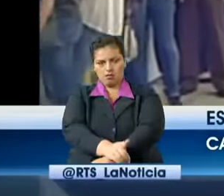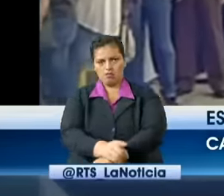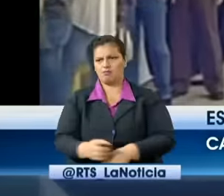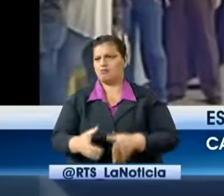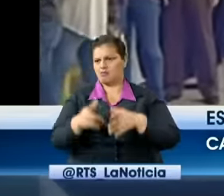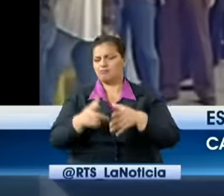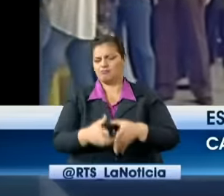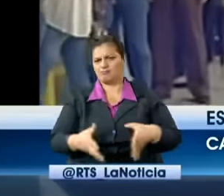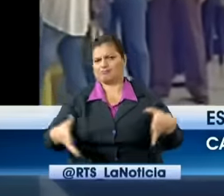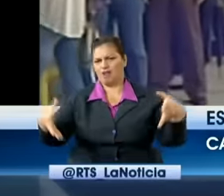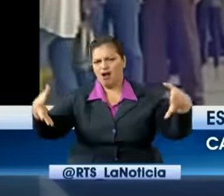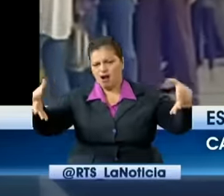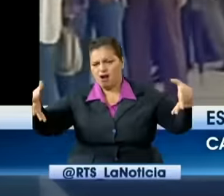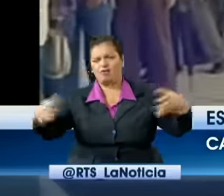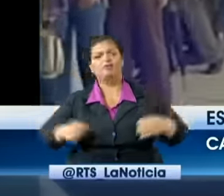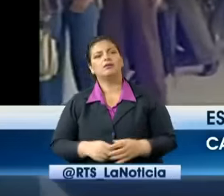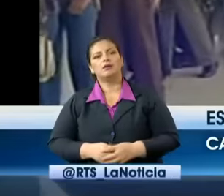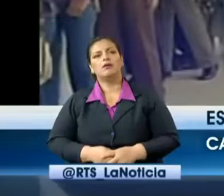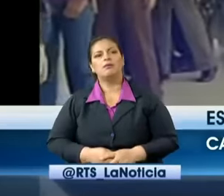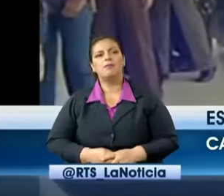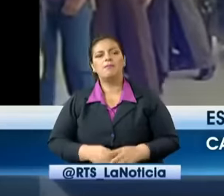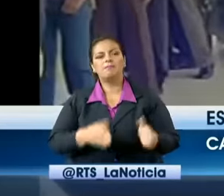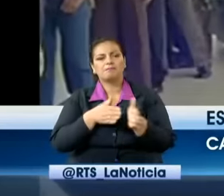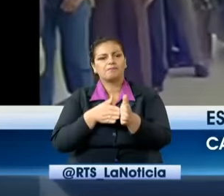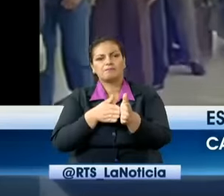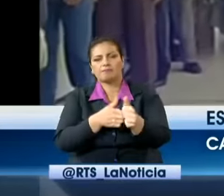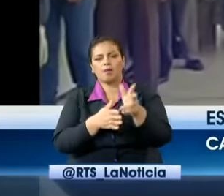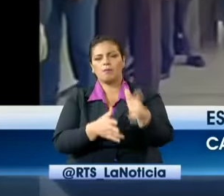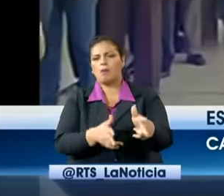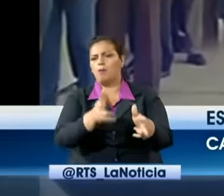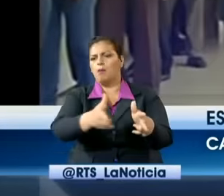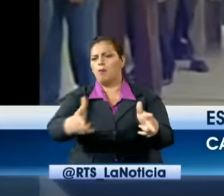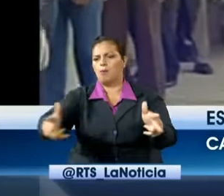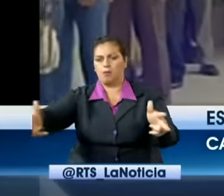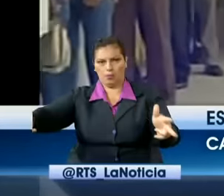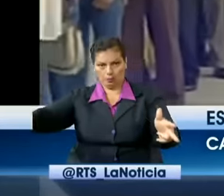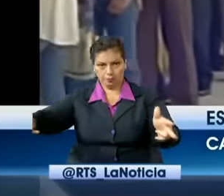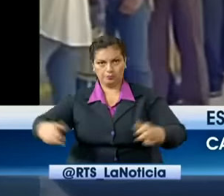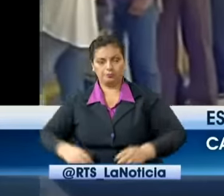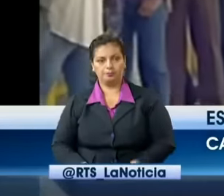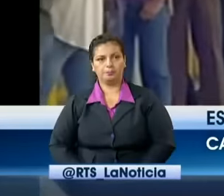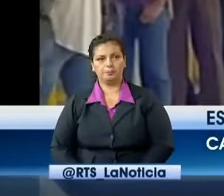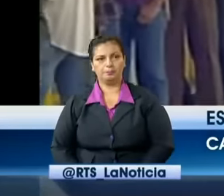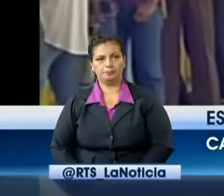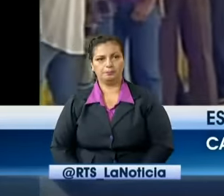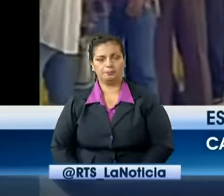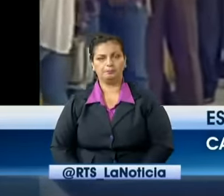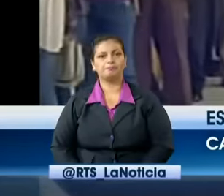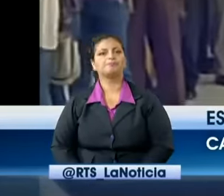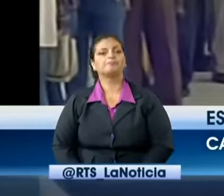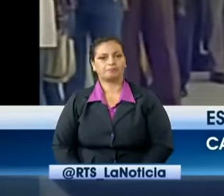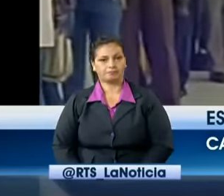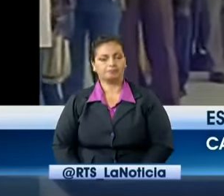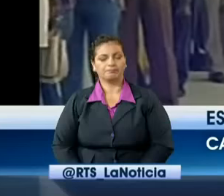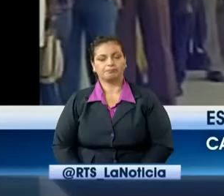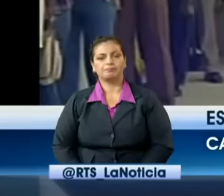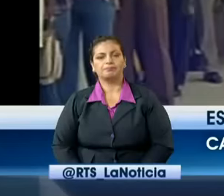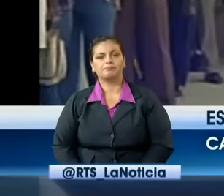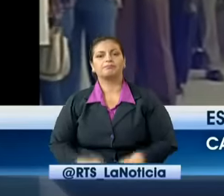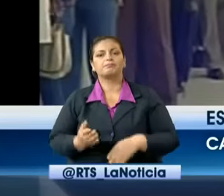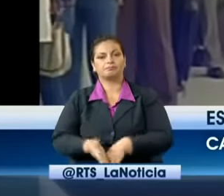también, también hay donde suceden este tipo de hechos. Esta campaña fue... nació de la iniciativa de alumnos estudiantes de